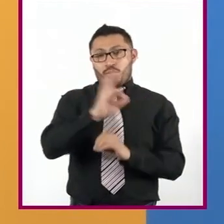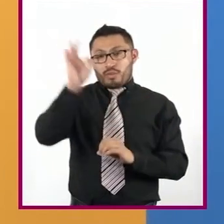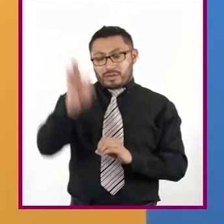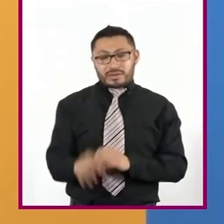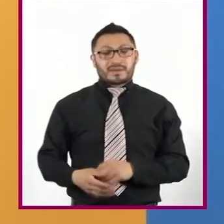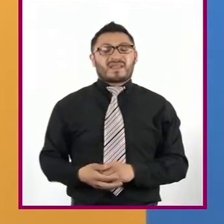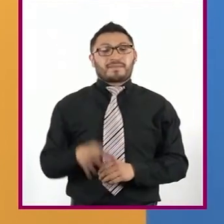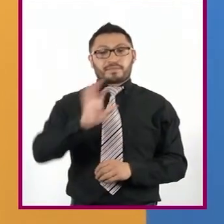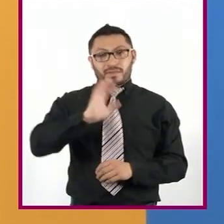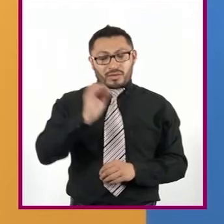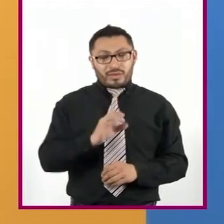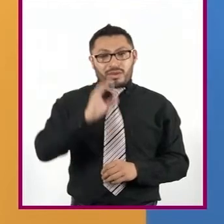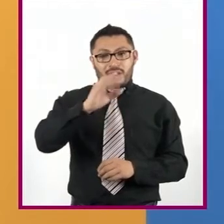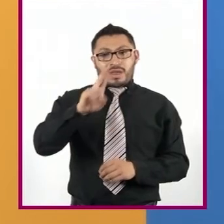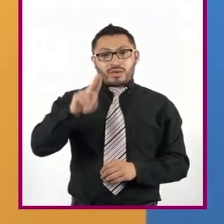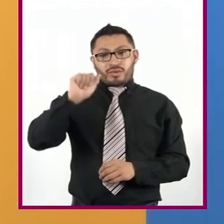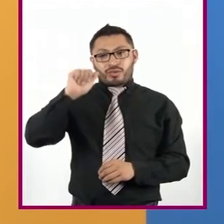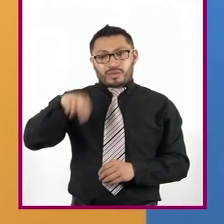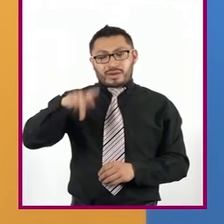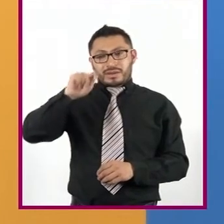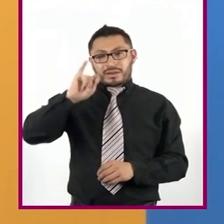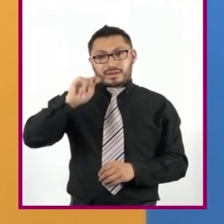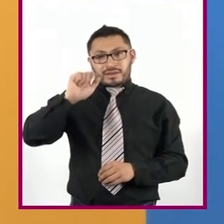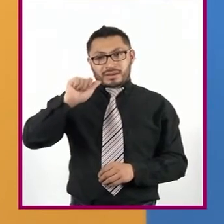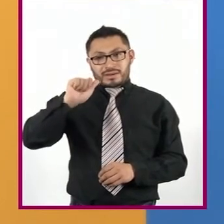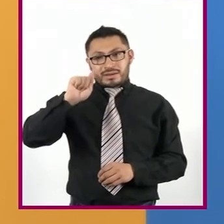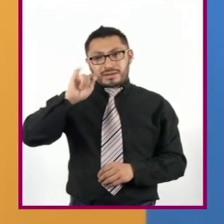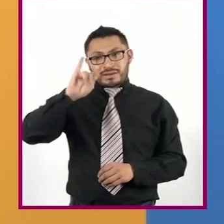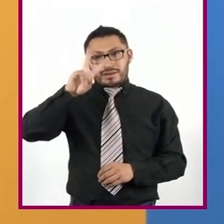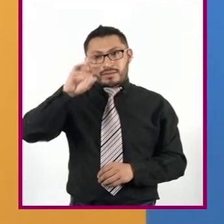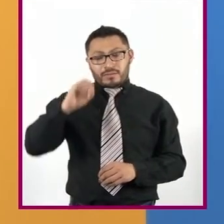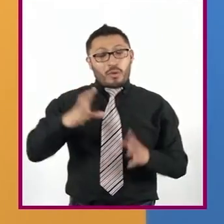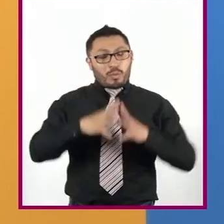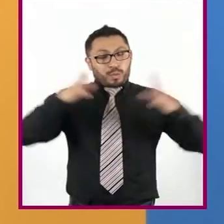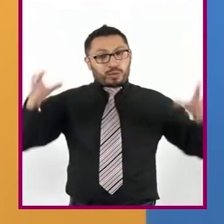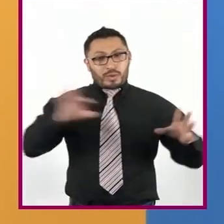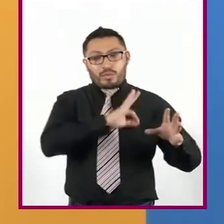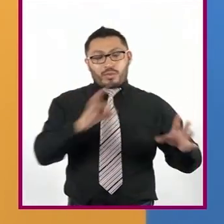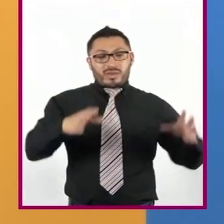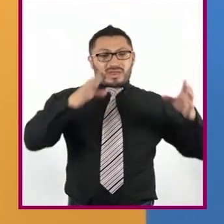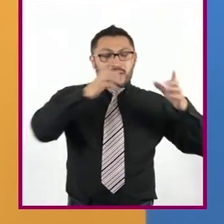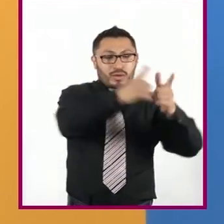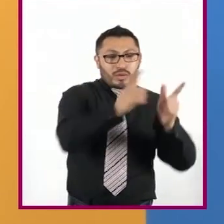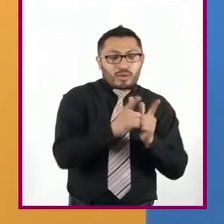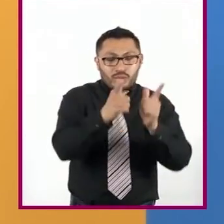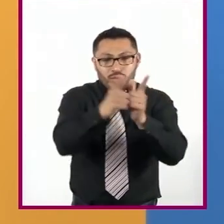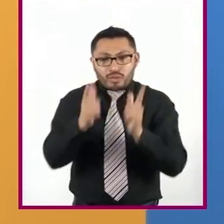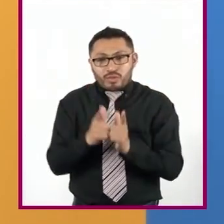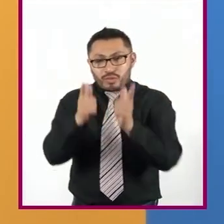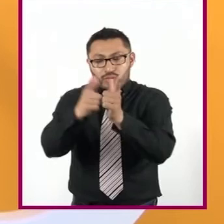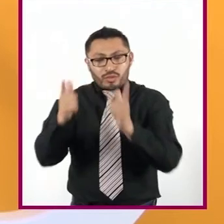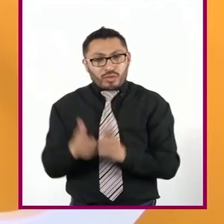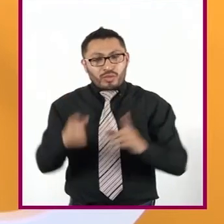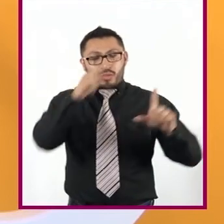es cuantitativo y grande, se puede organizar en tablas de datos agrupados en